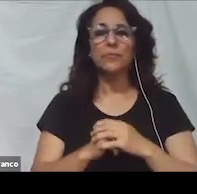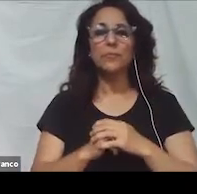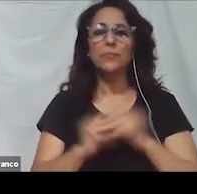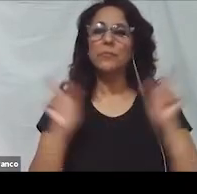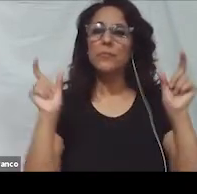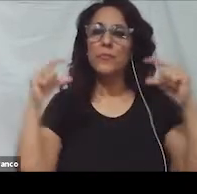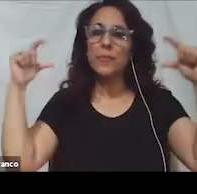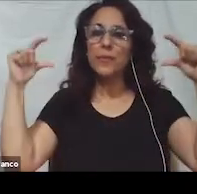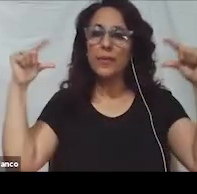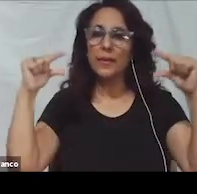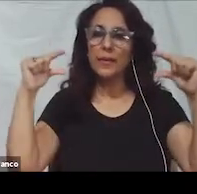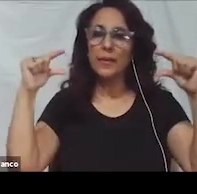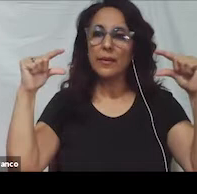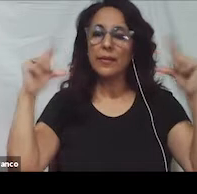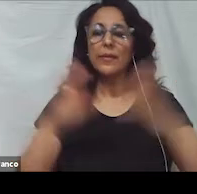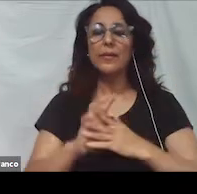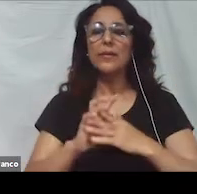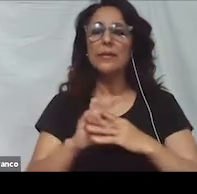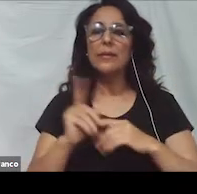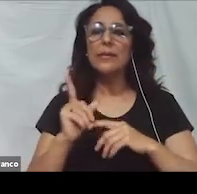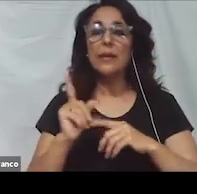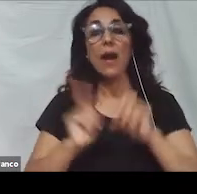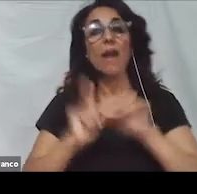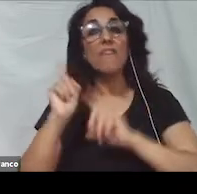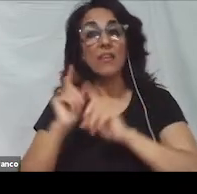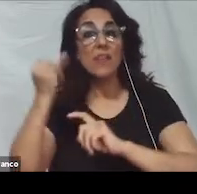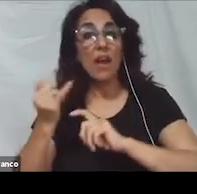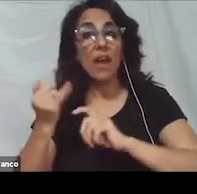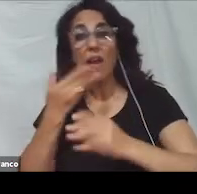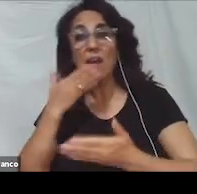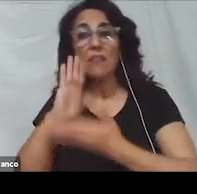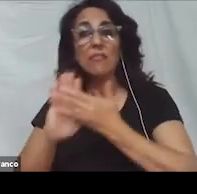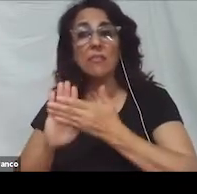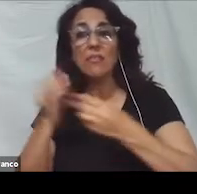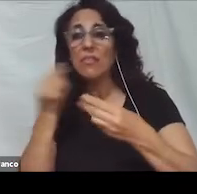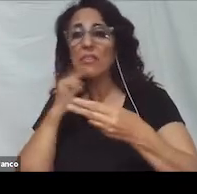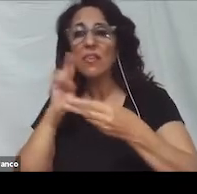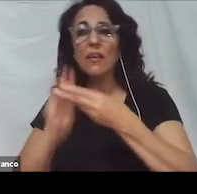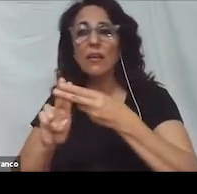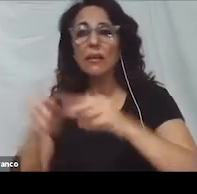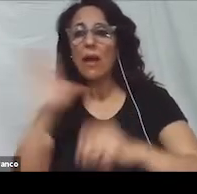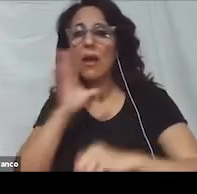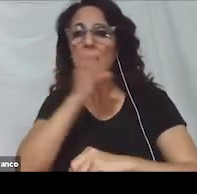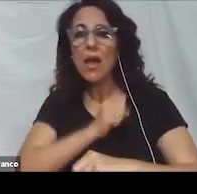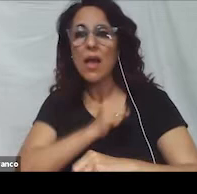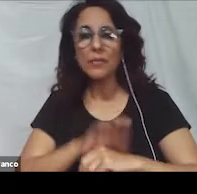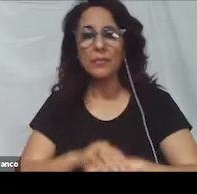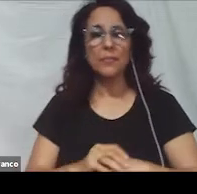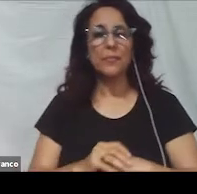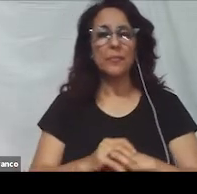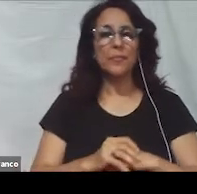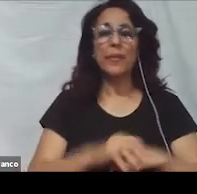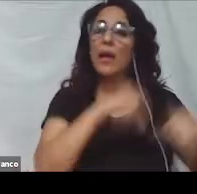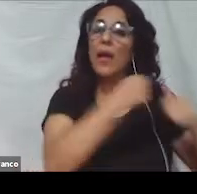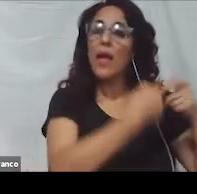se rodea de estos símbolos y se suele tener una etiqueta que abre y una etiqueta que cierra. ¿Bien?